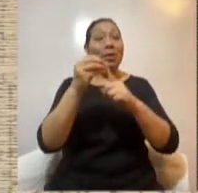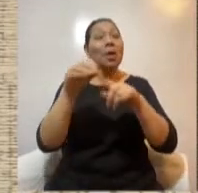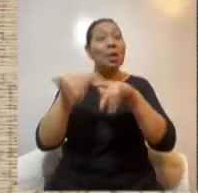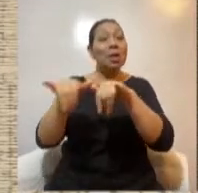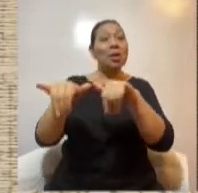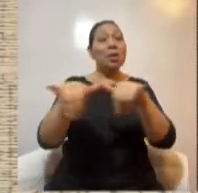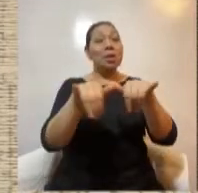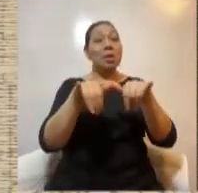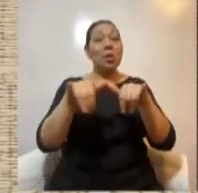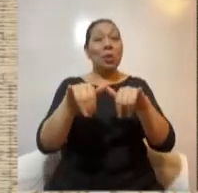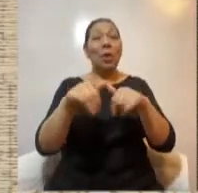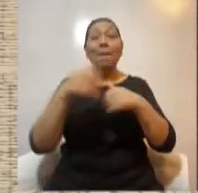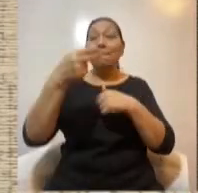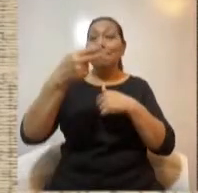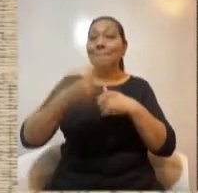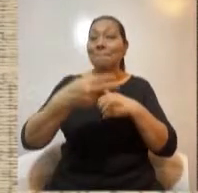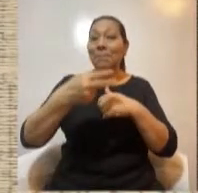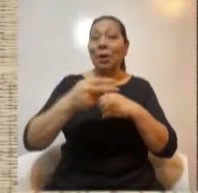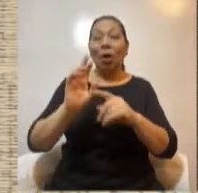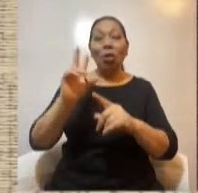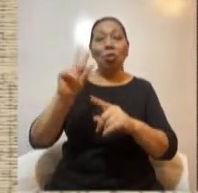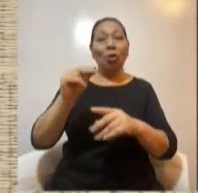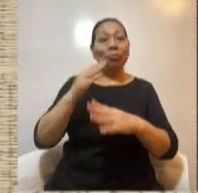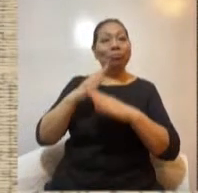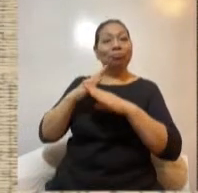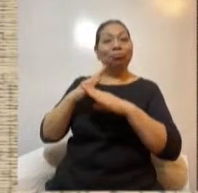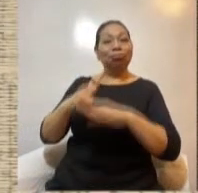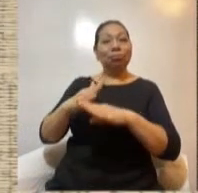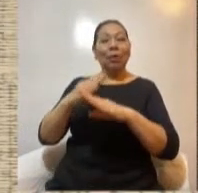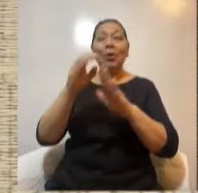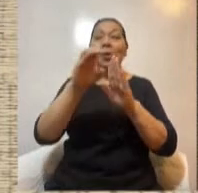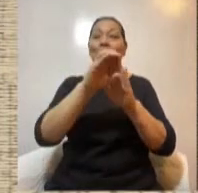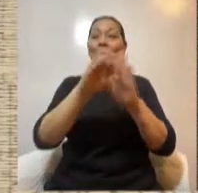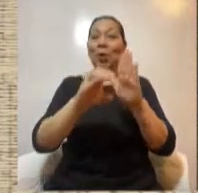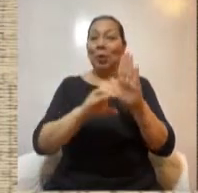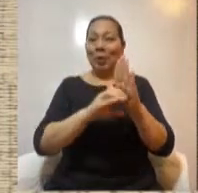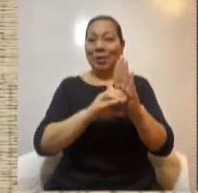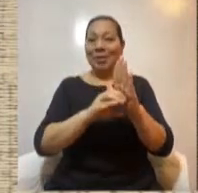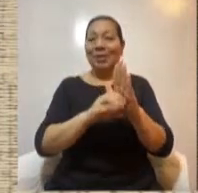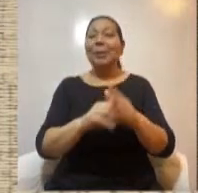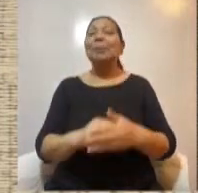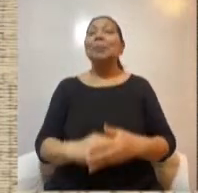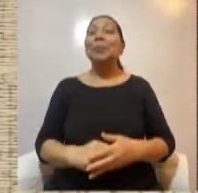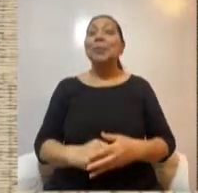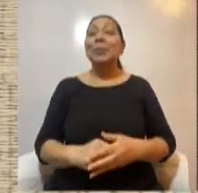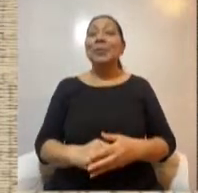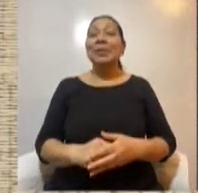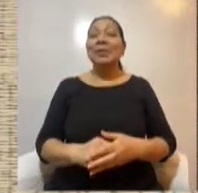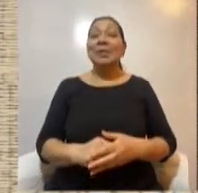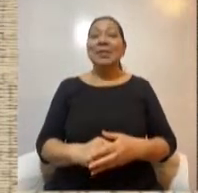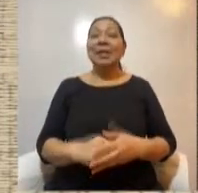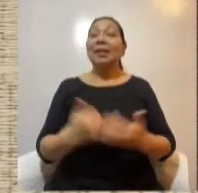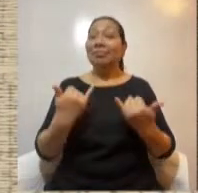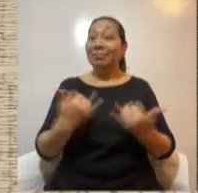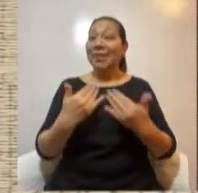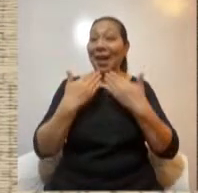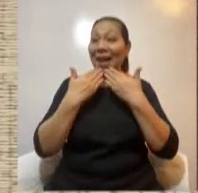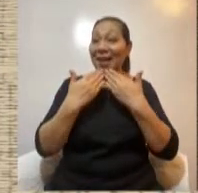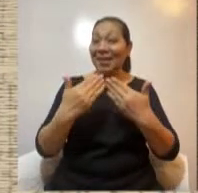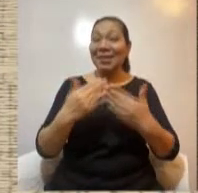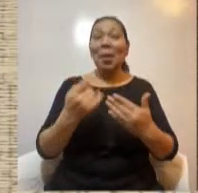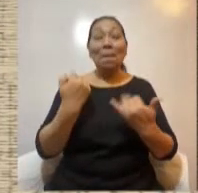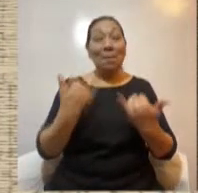principio de igualdad y prohibición de discriminación constitucionalmente consagrados.